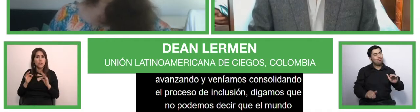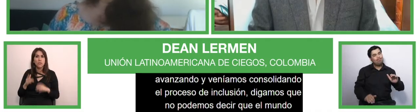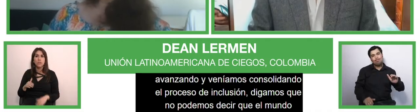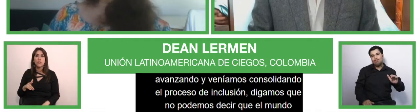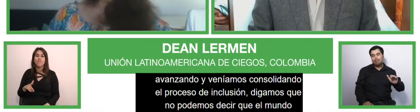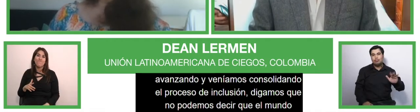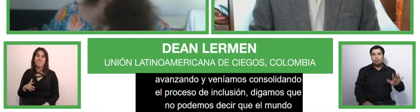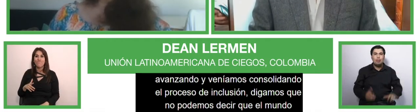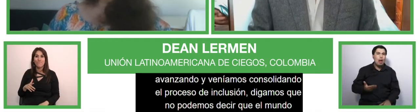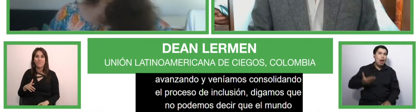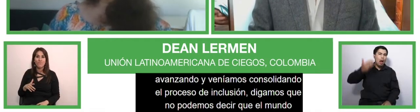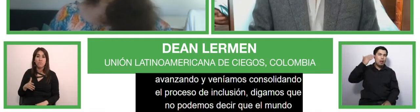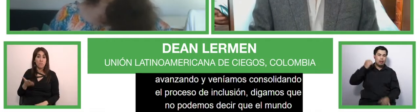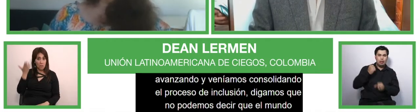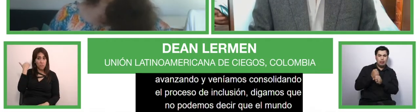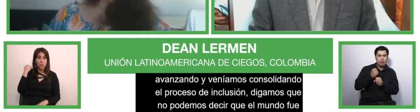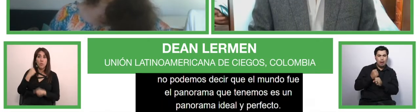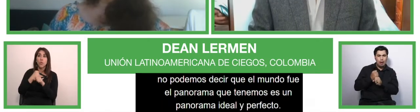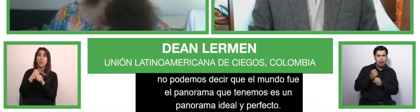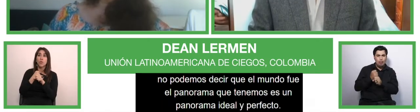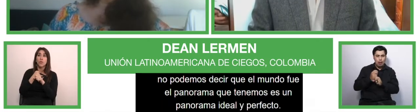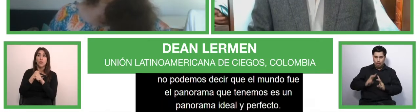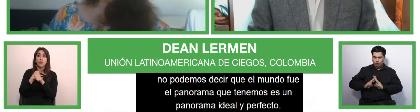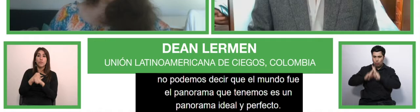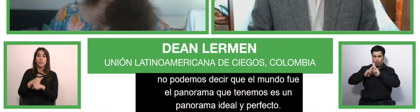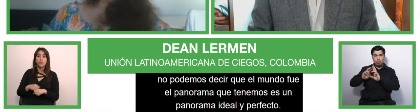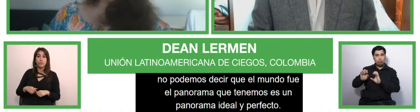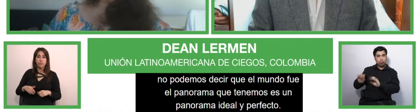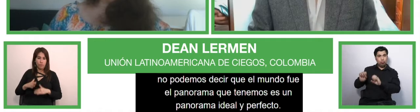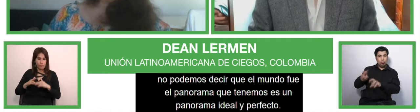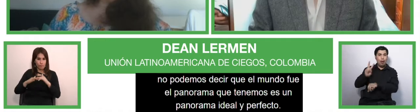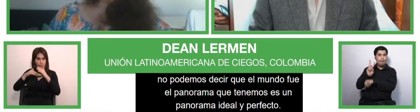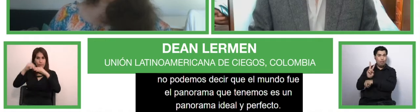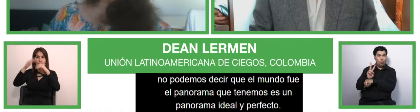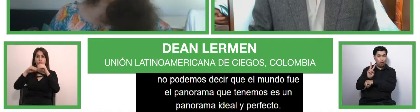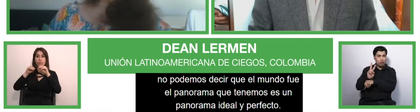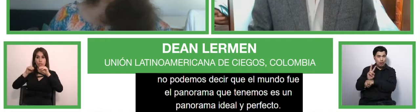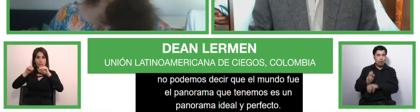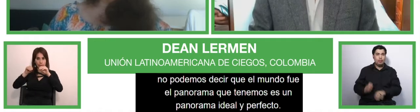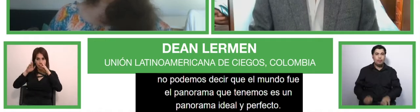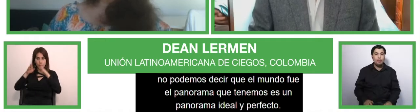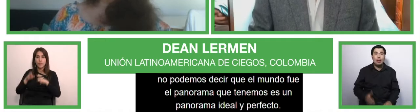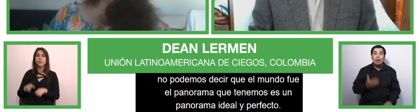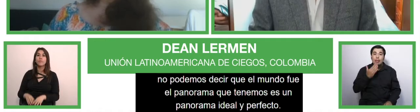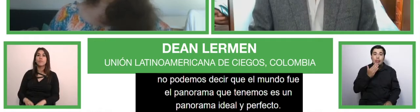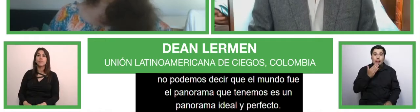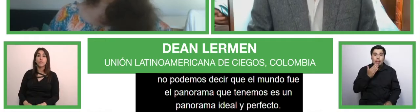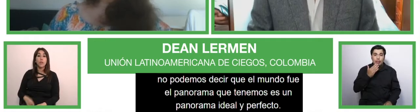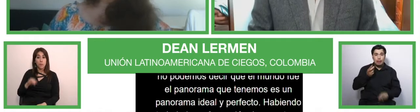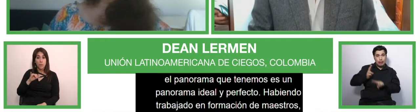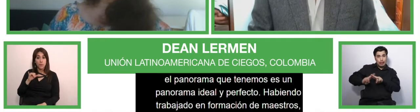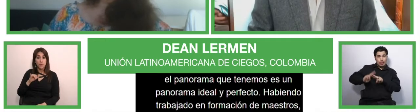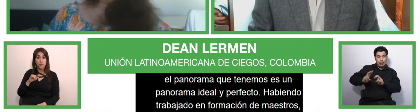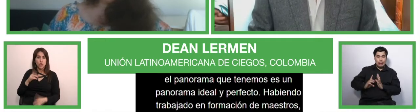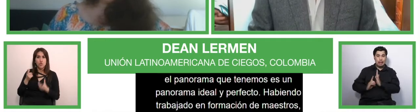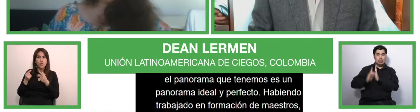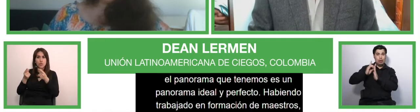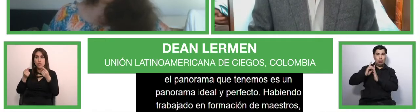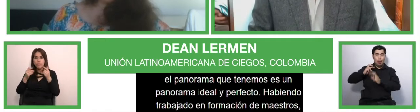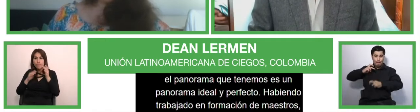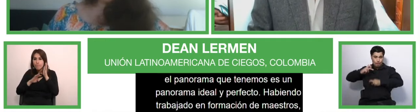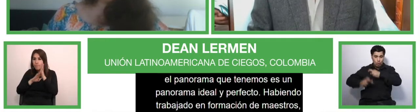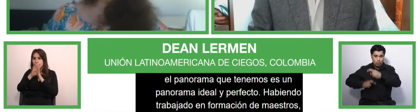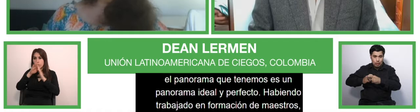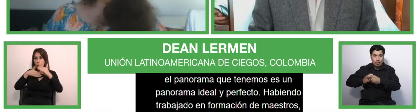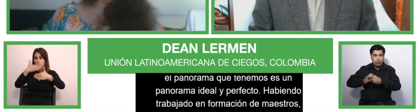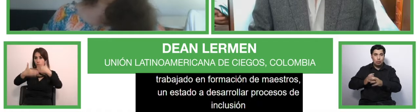Habíamos trabajado en formación de maestros, habíamos comenzado a desarrollar procesos de inclusión, o sea, comenzaron a